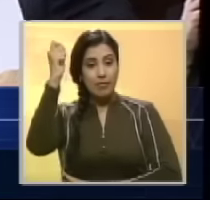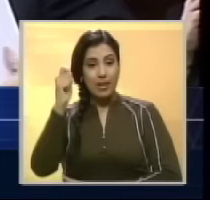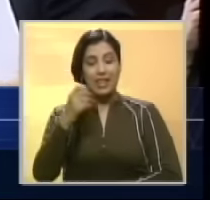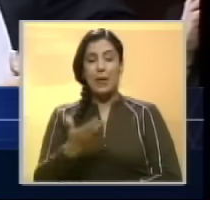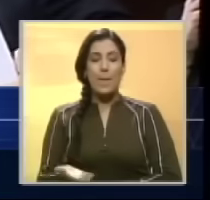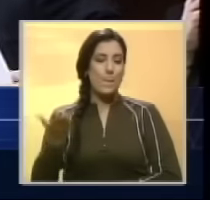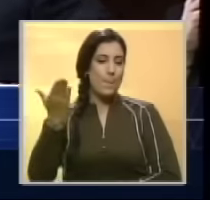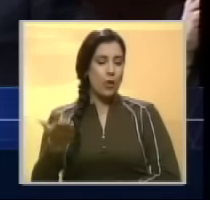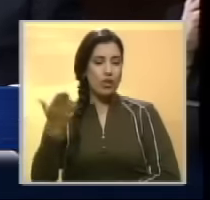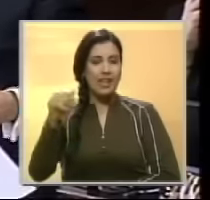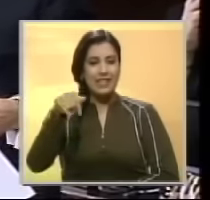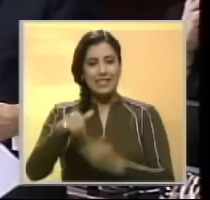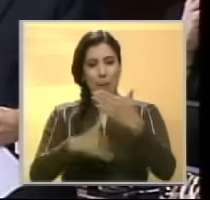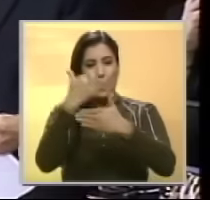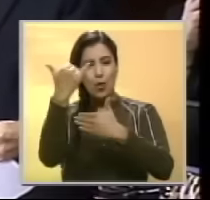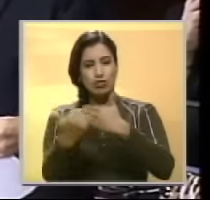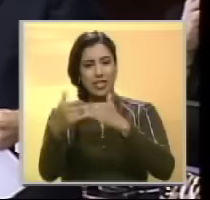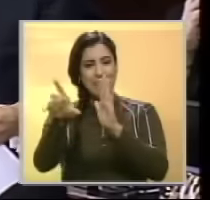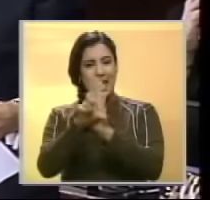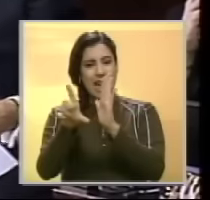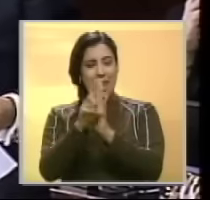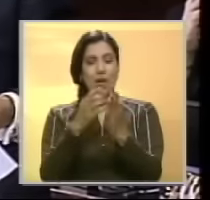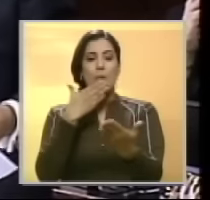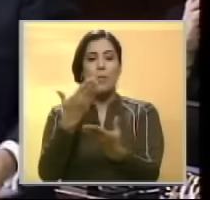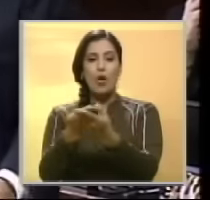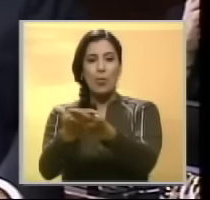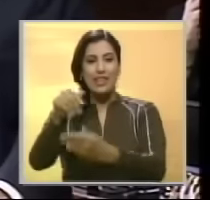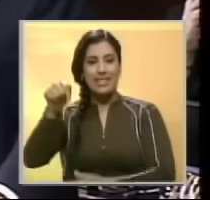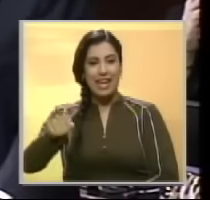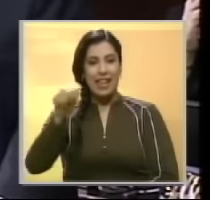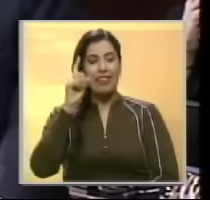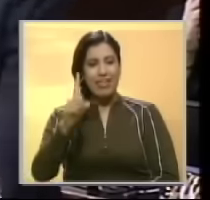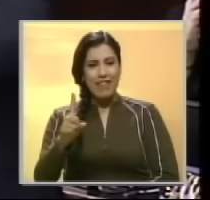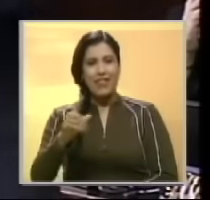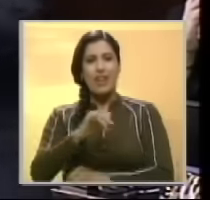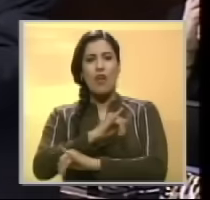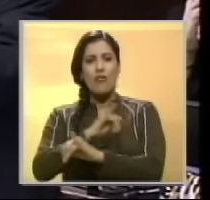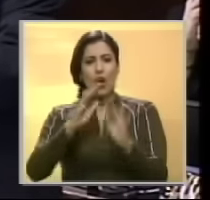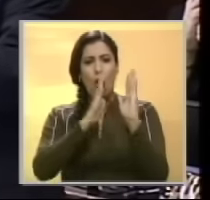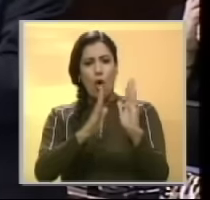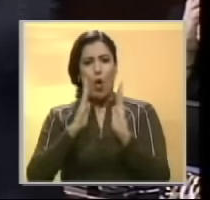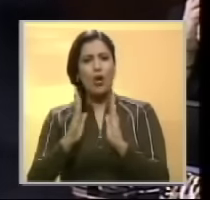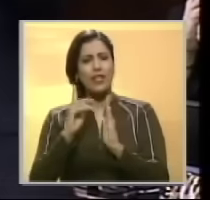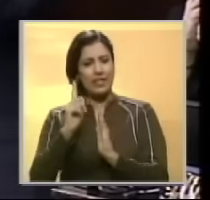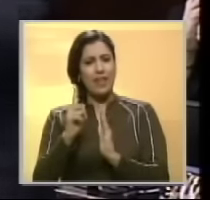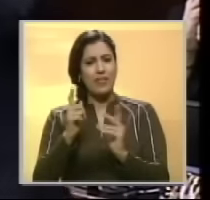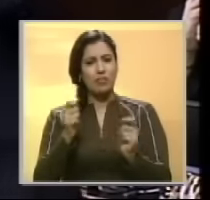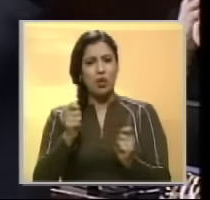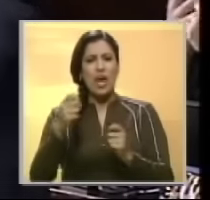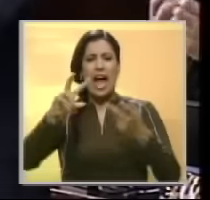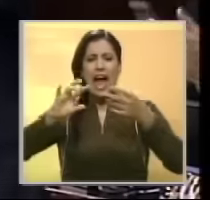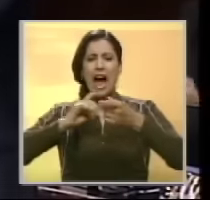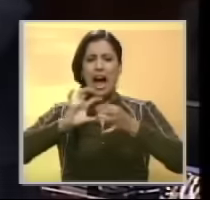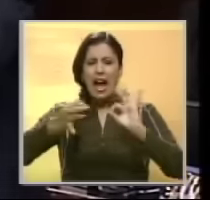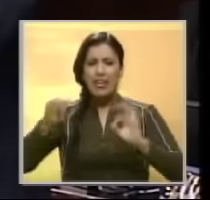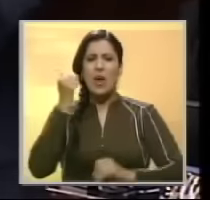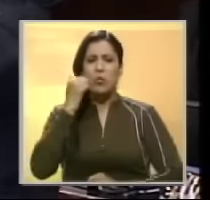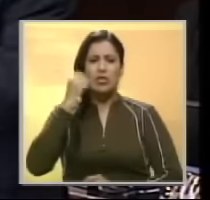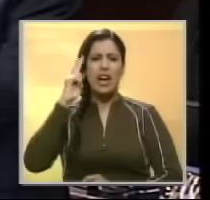es importante que este proyecto de ley que se presenta acá le ponga orden a las cadenas de radio y